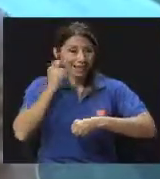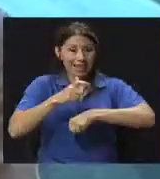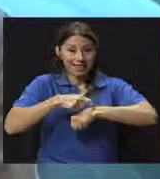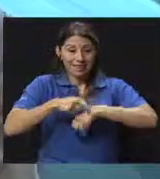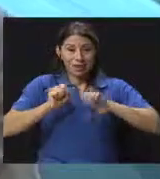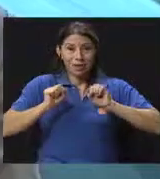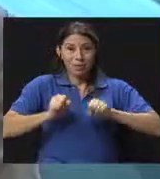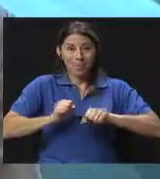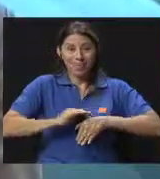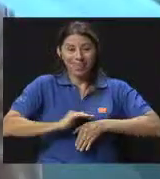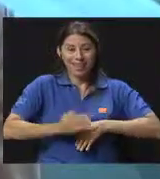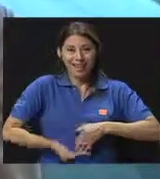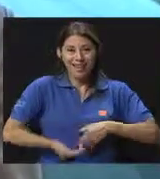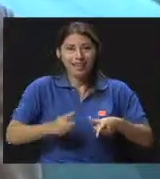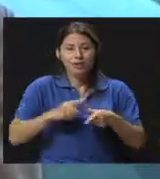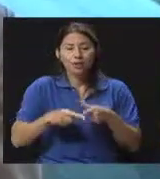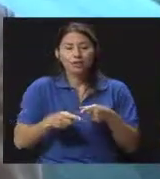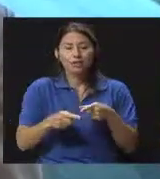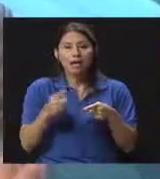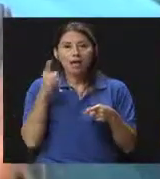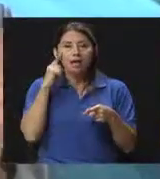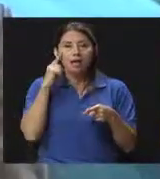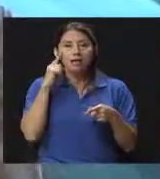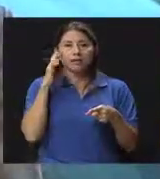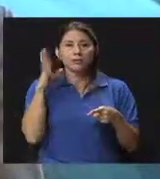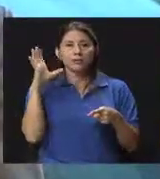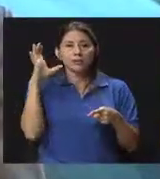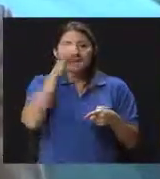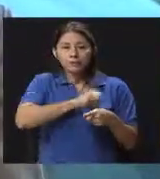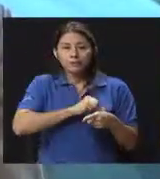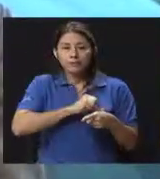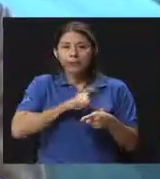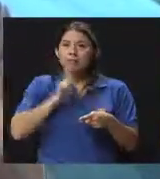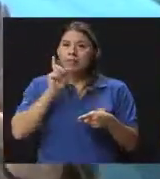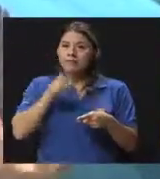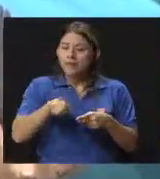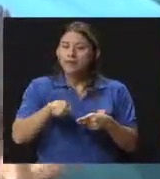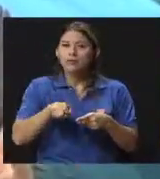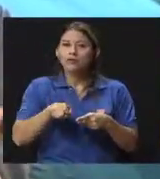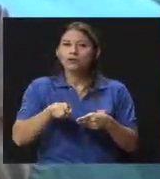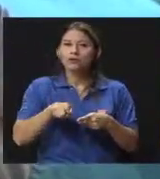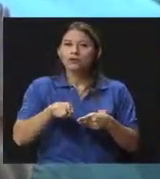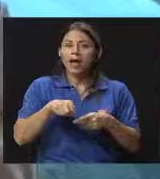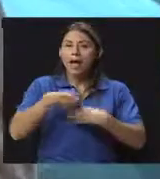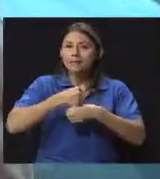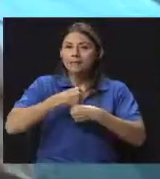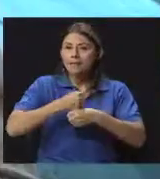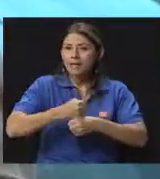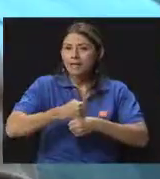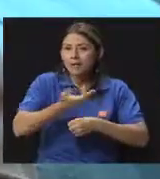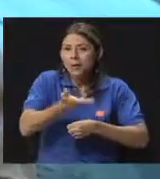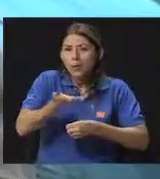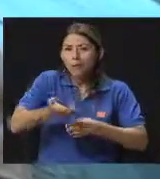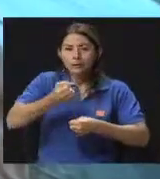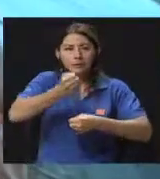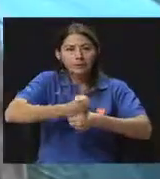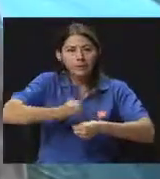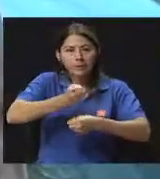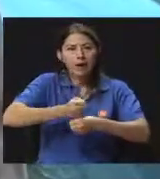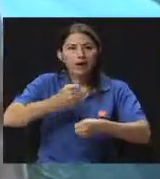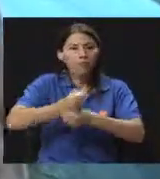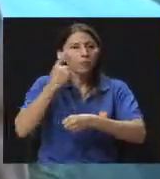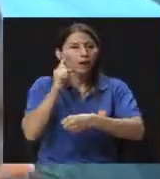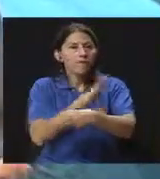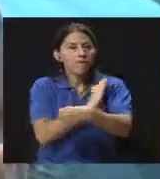de alguna manera nos pone en alerta que tenemos que hacer y brindar o hacer acciones encaminadas a